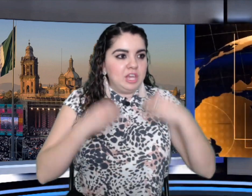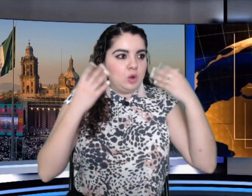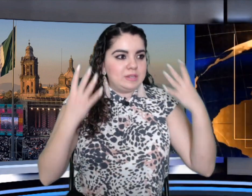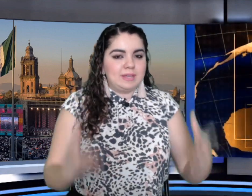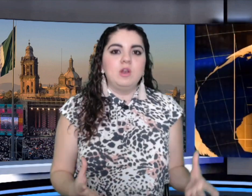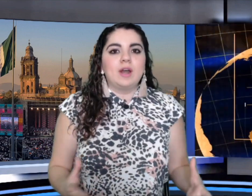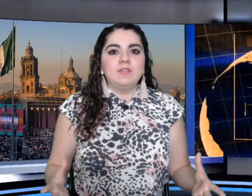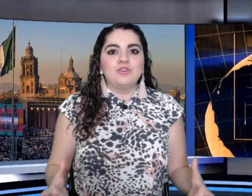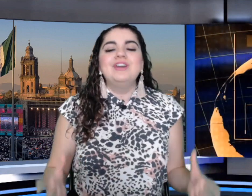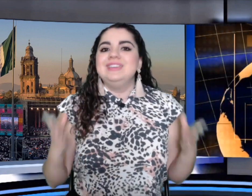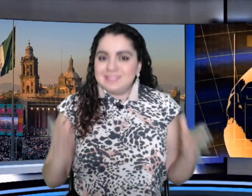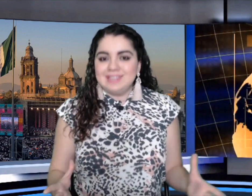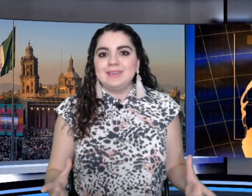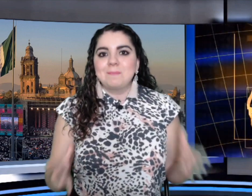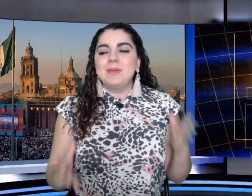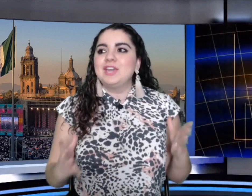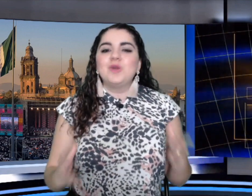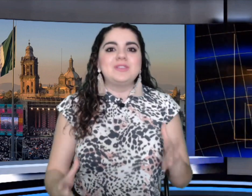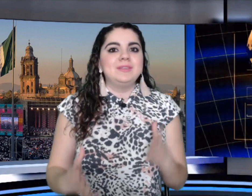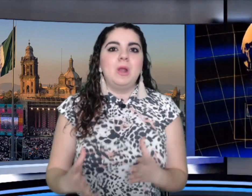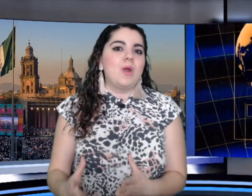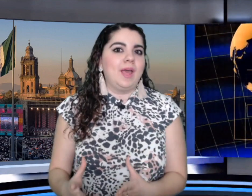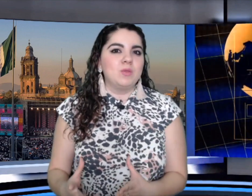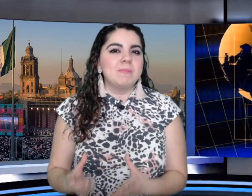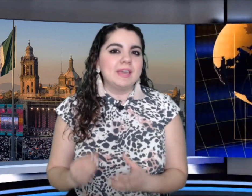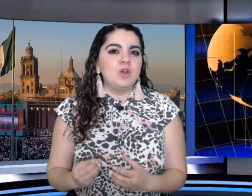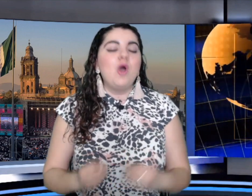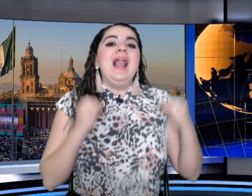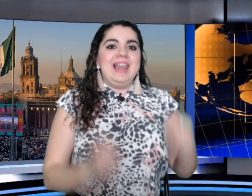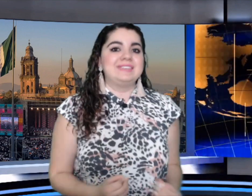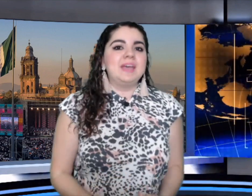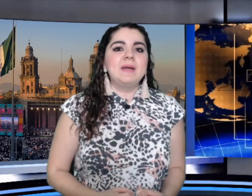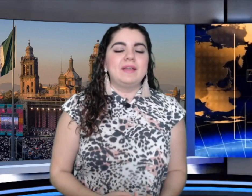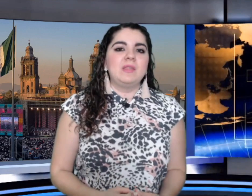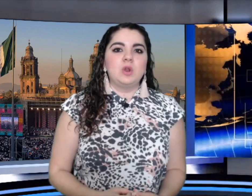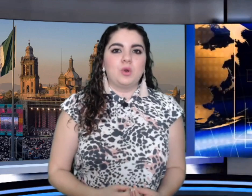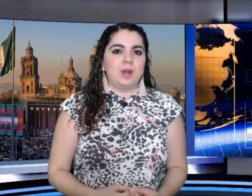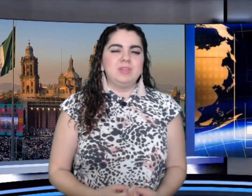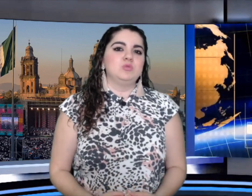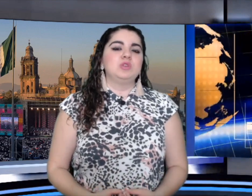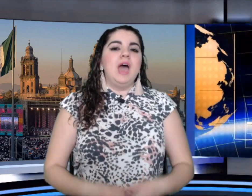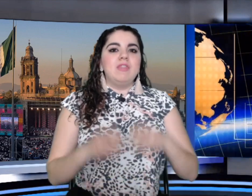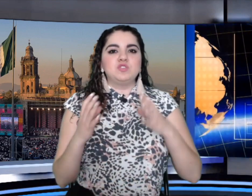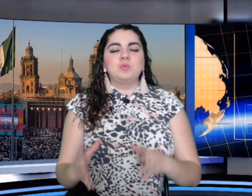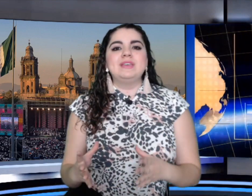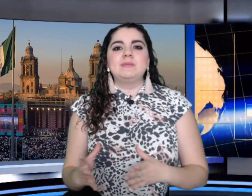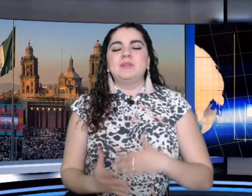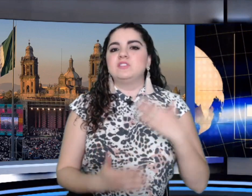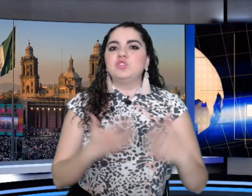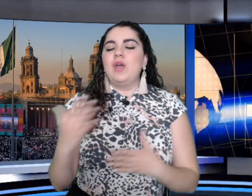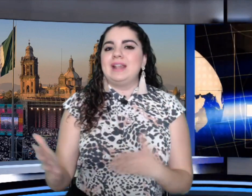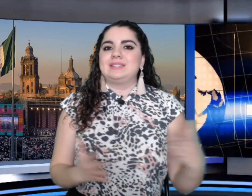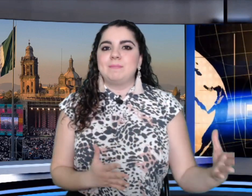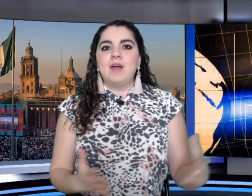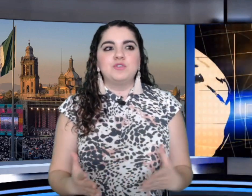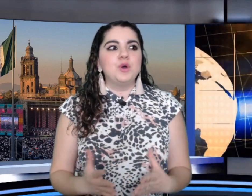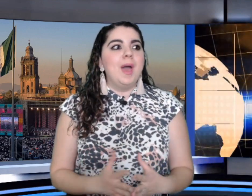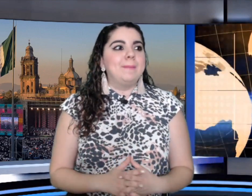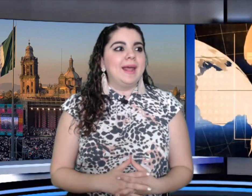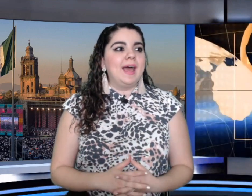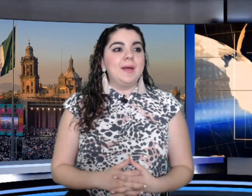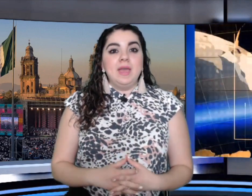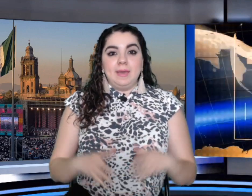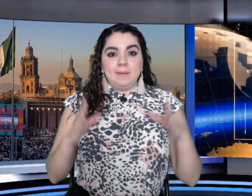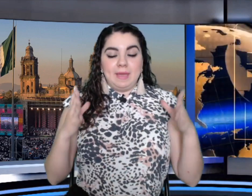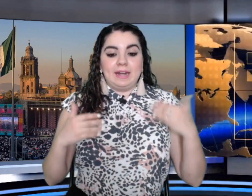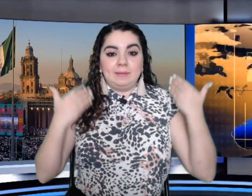que México lo estaba logrando, y sí, México lo estaba logrando, y México le estaba ganando al coronavirus. Después se presentó el semáforo